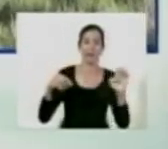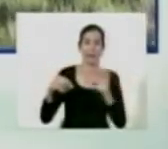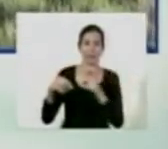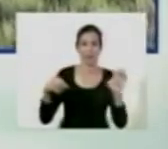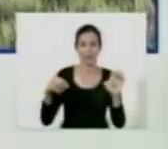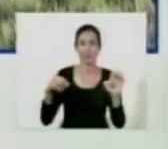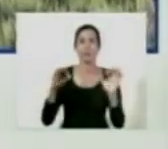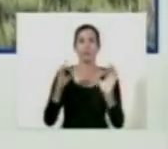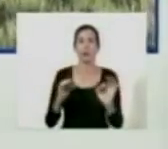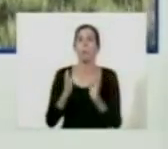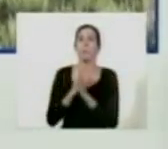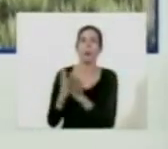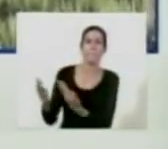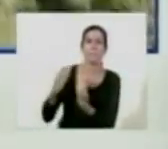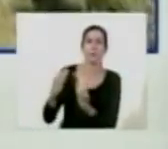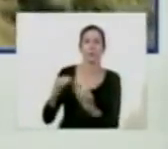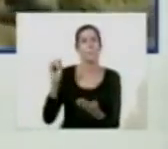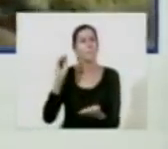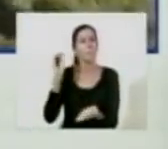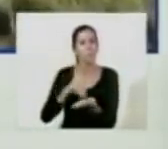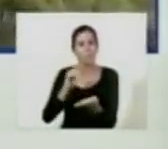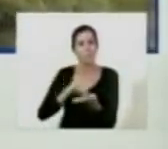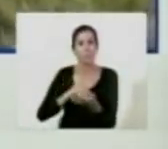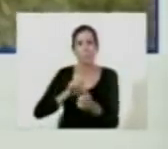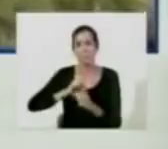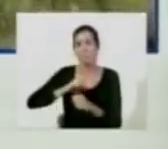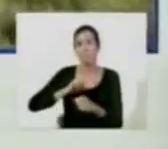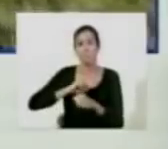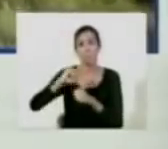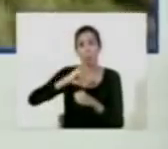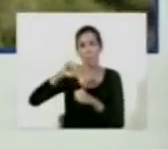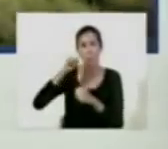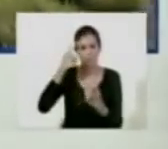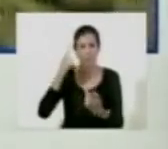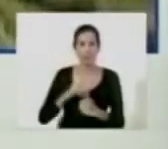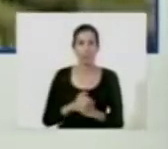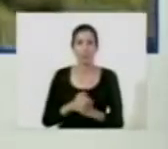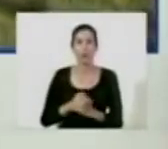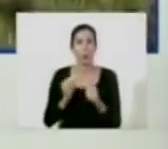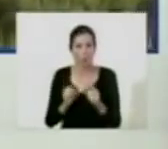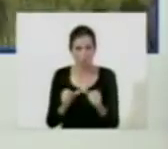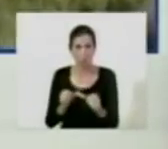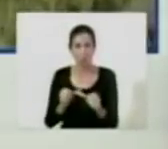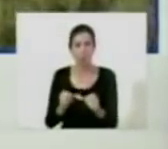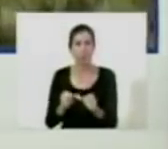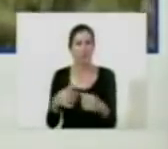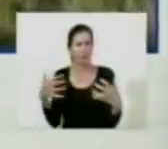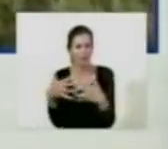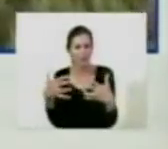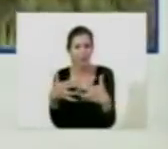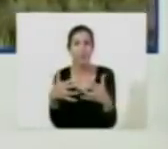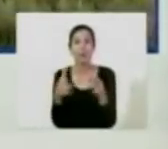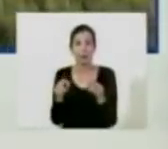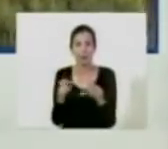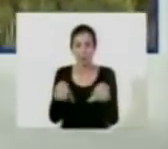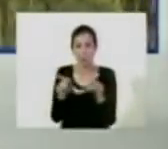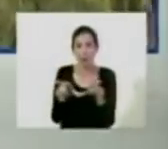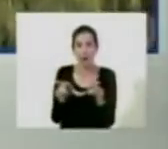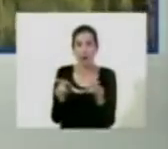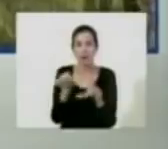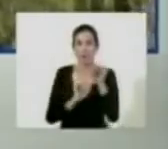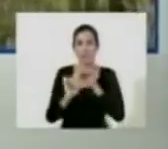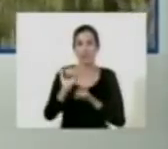oportuno apoyo de fuego a las unidades de maniobra empeñadas en la batalla que se conduce en esta zona operativa de